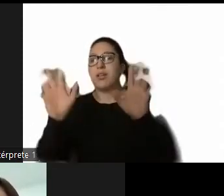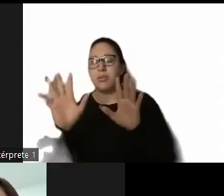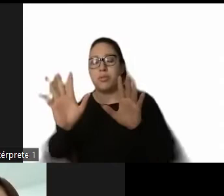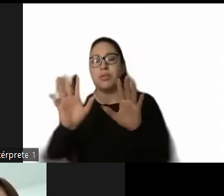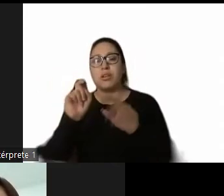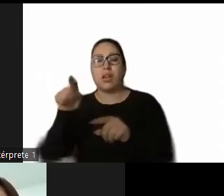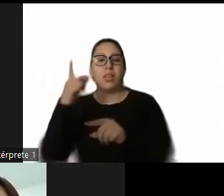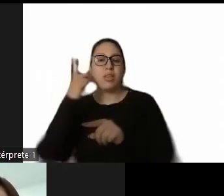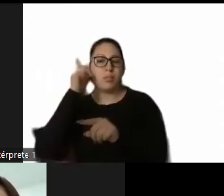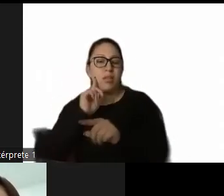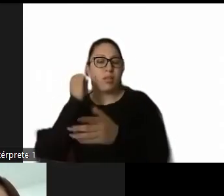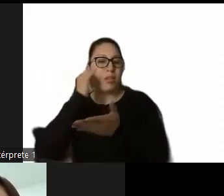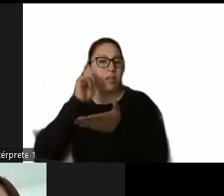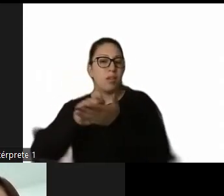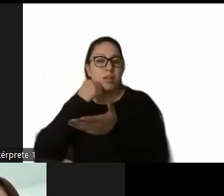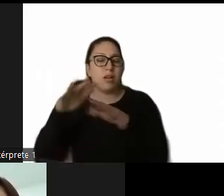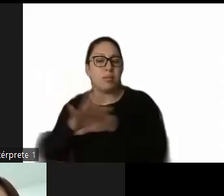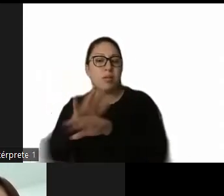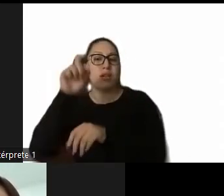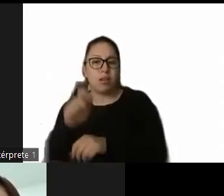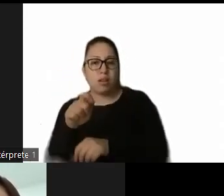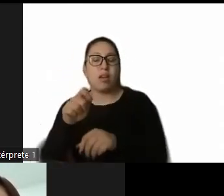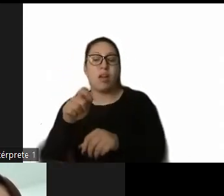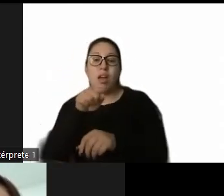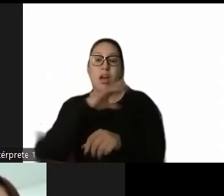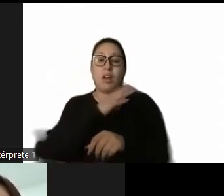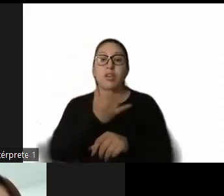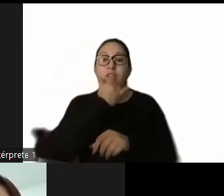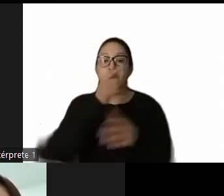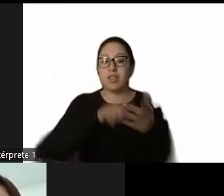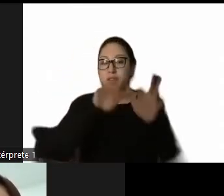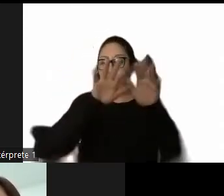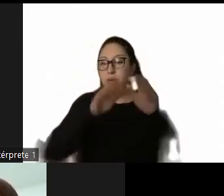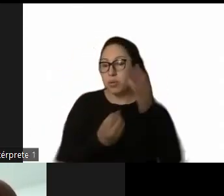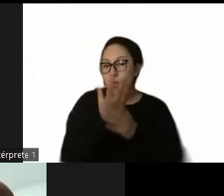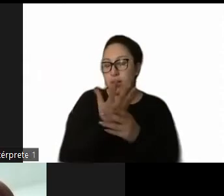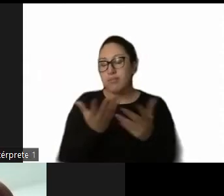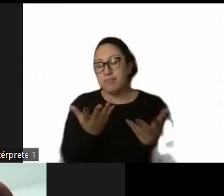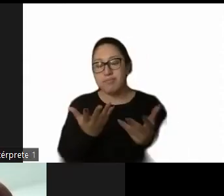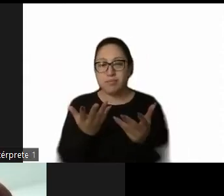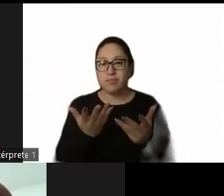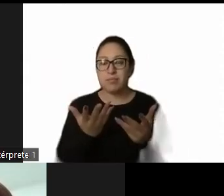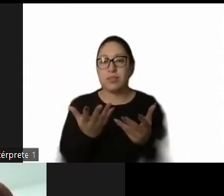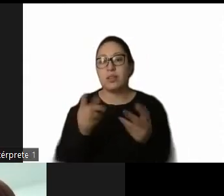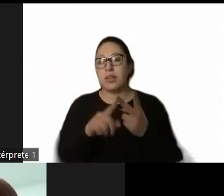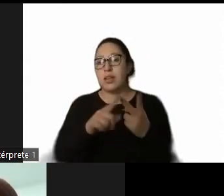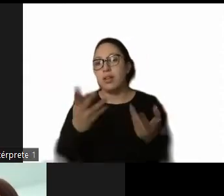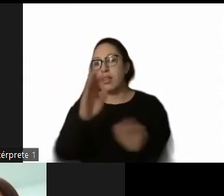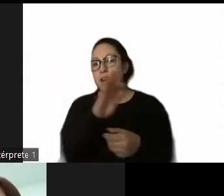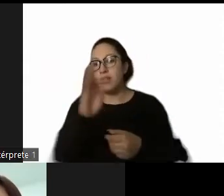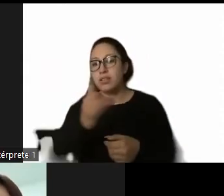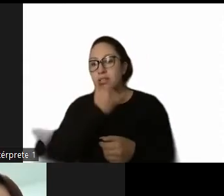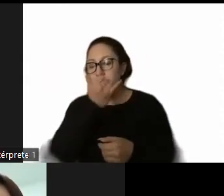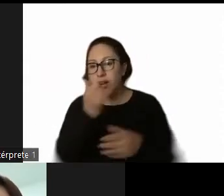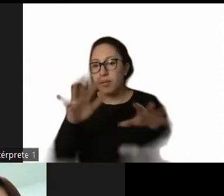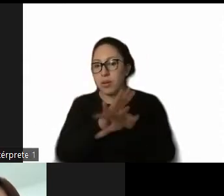diputada pretende proponer, corregir estos errores sobre el turno, en fin, del tema de la fecha. Creo que hay